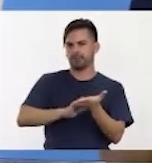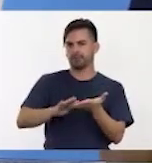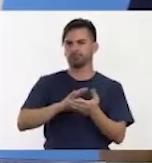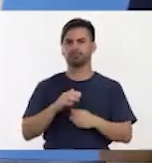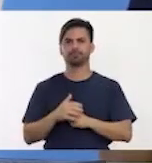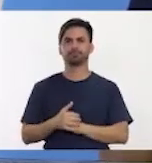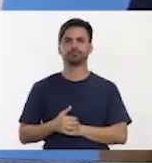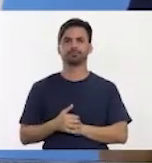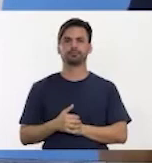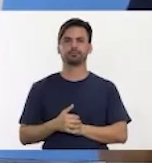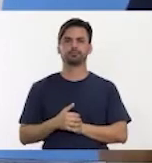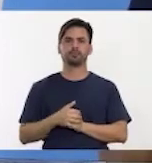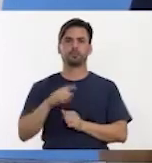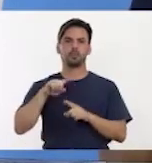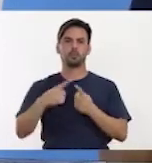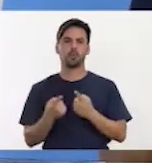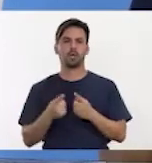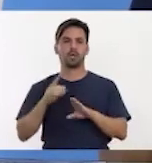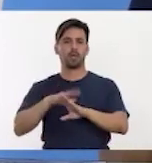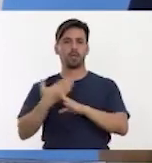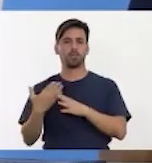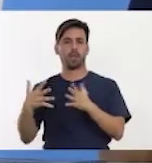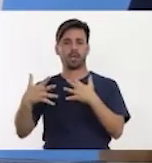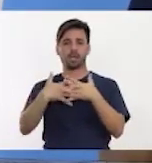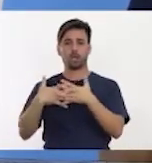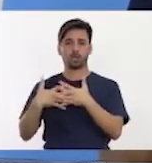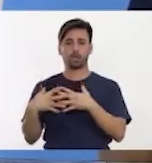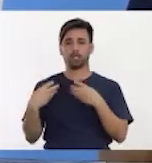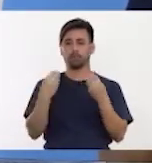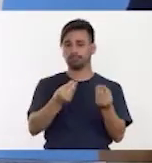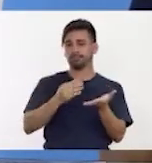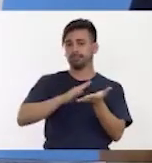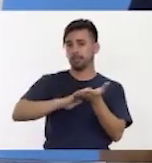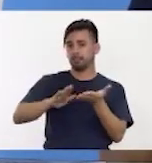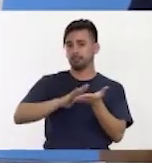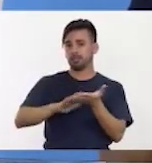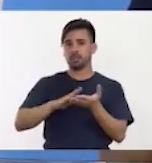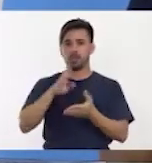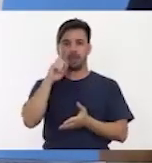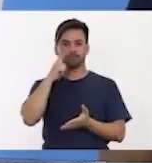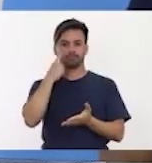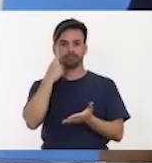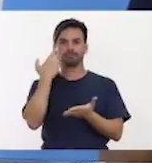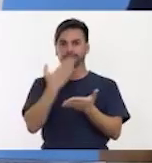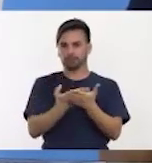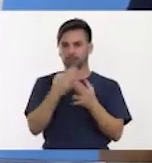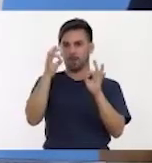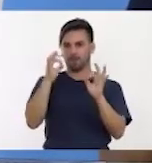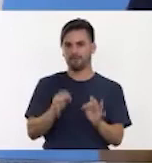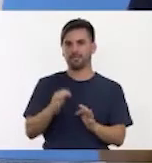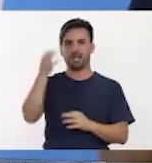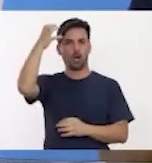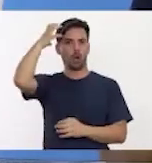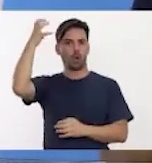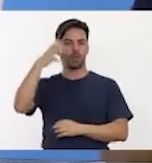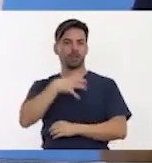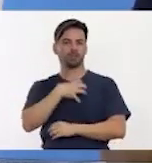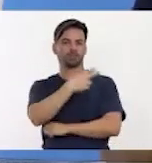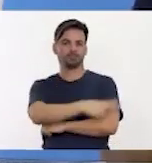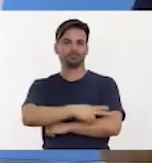Unidos hiciera el empréstito, estaba reconociendo, de hecho, la existencia de un gobierno que representaba al pueblo de